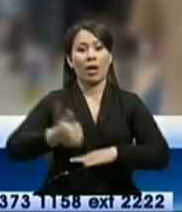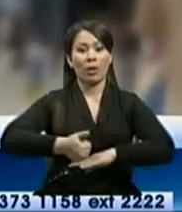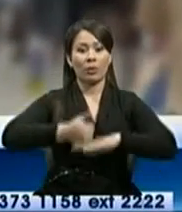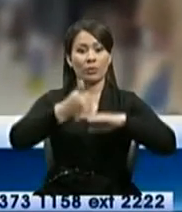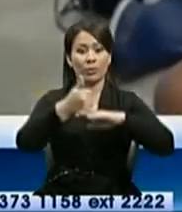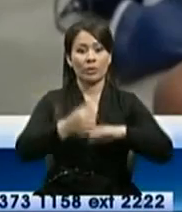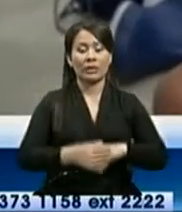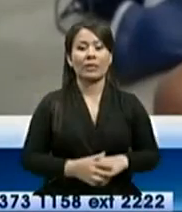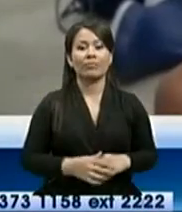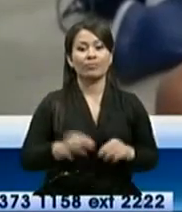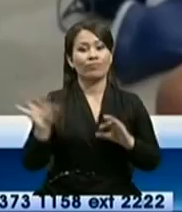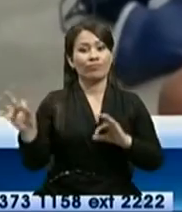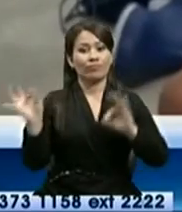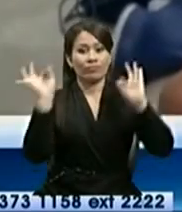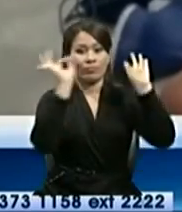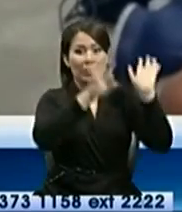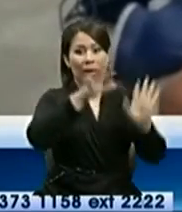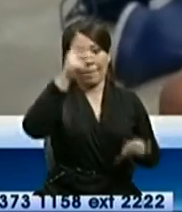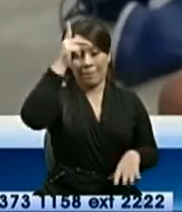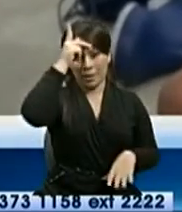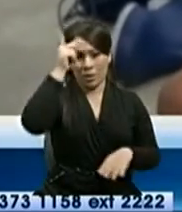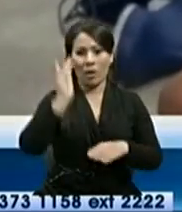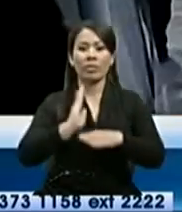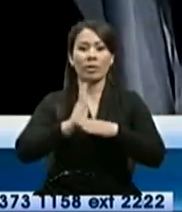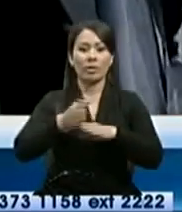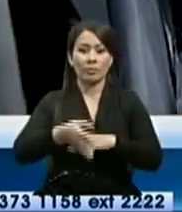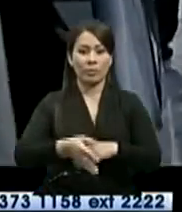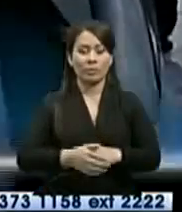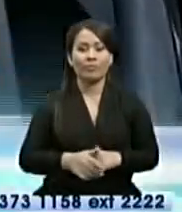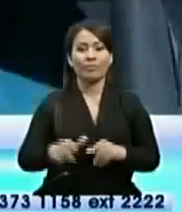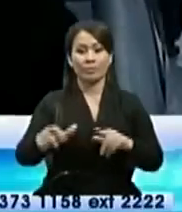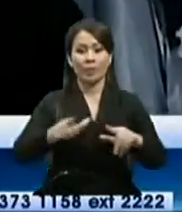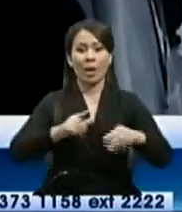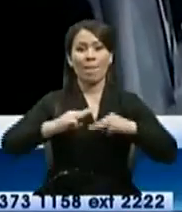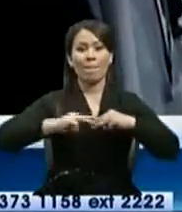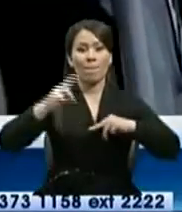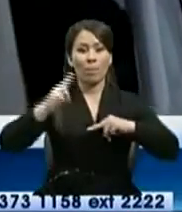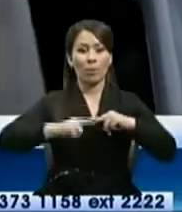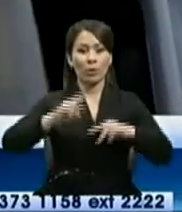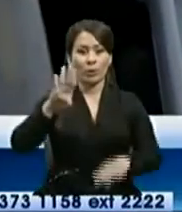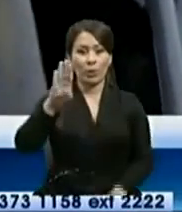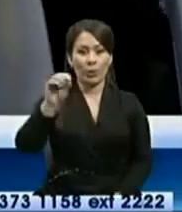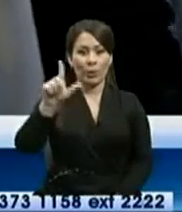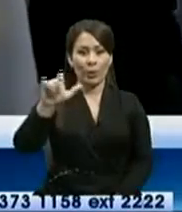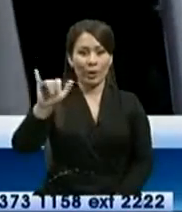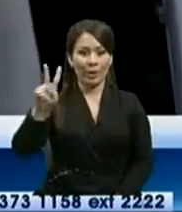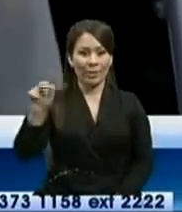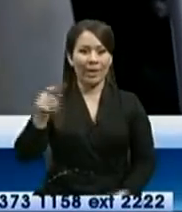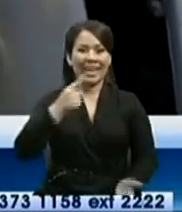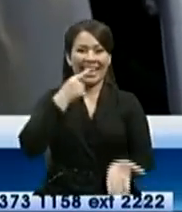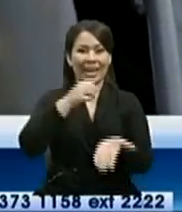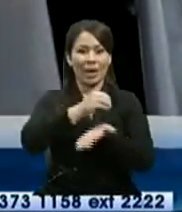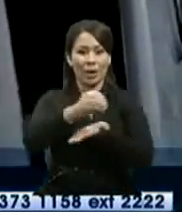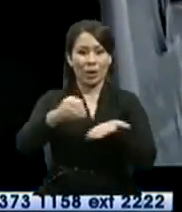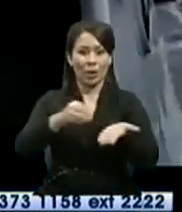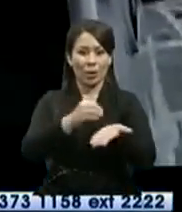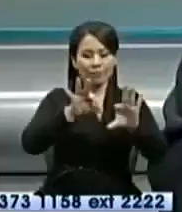autoridades. La deportación se efectuará en los próximos días. Desde Puerto Bolívar, provincia de El Oro, informó Karina Valdivieso.